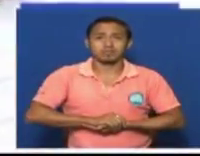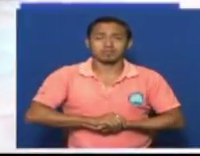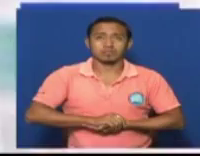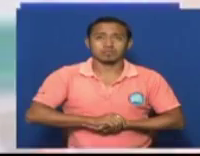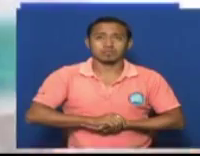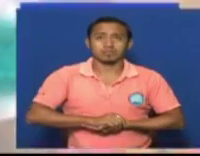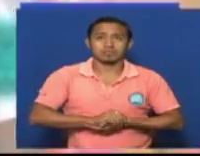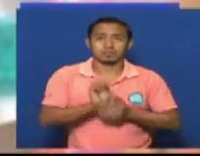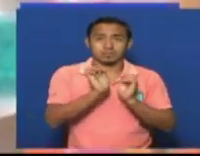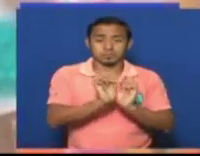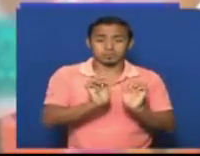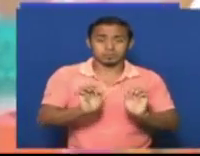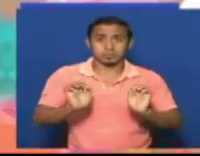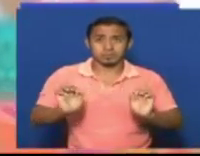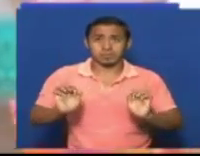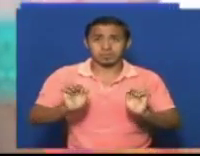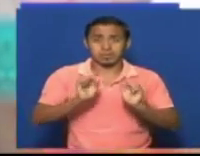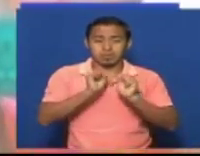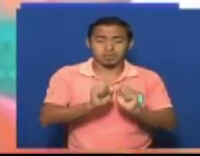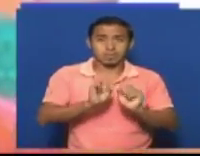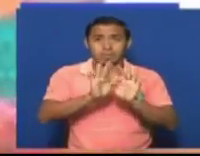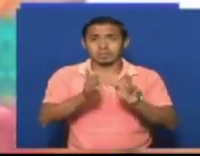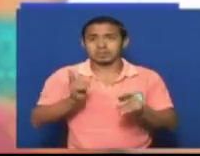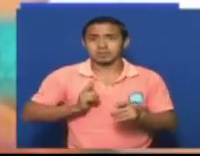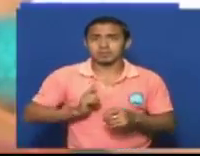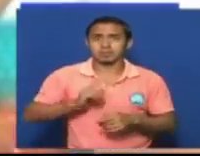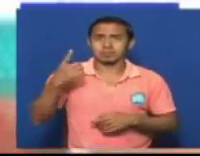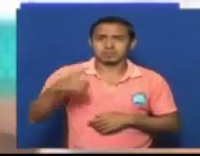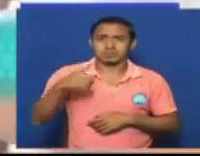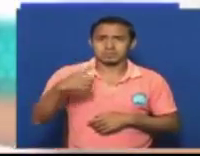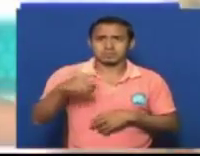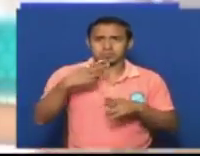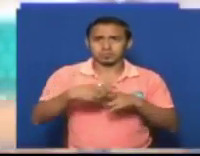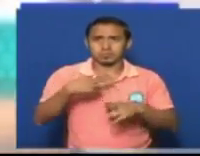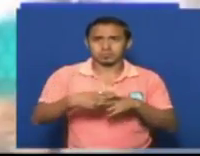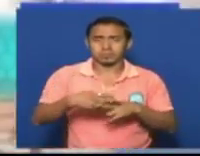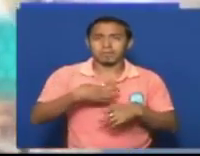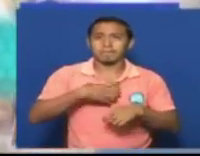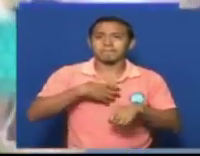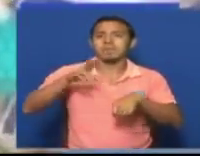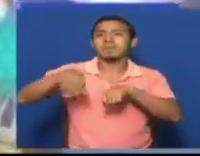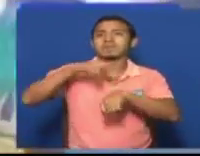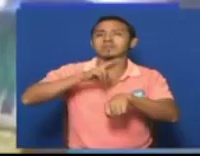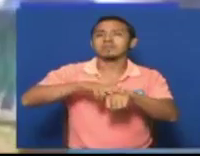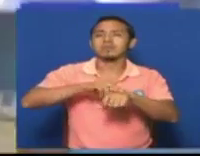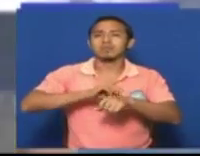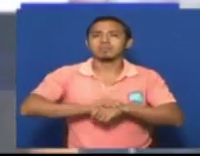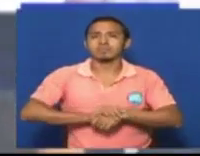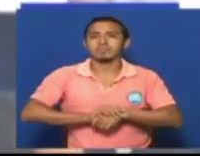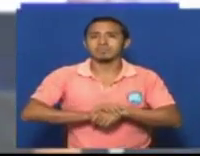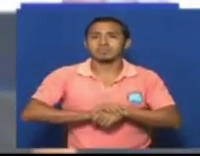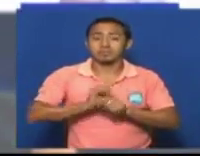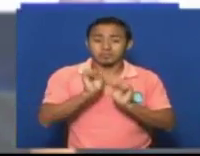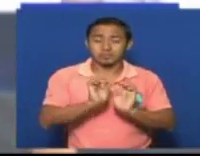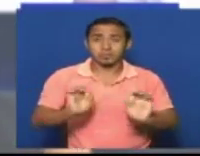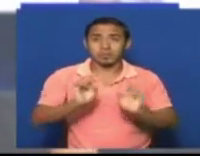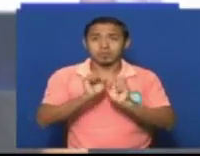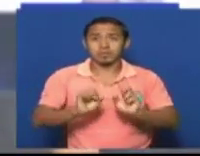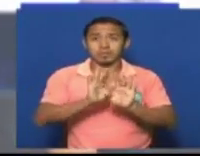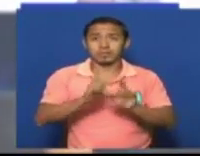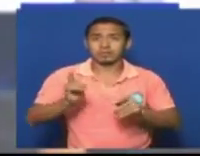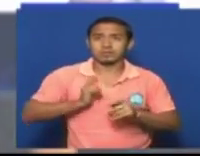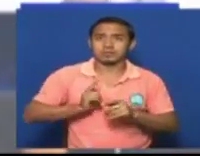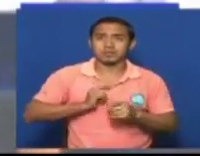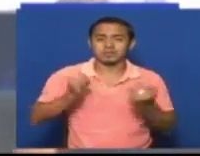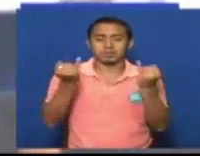los niños en niña tenemos derecho a un nombre ya una nacionalidad los niños y los niños tenemos